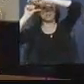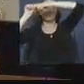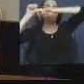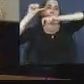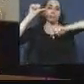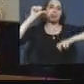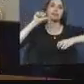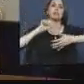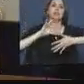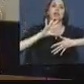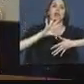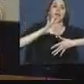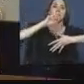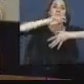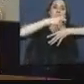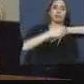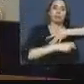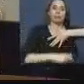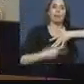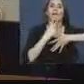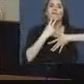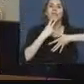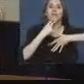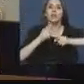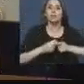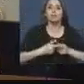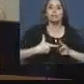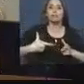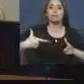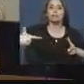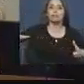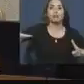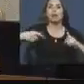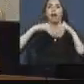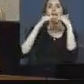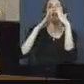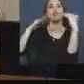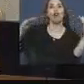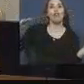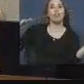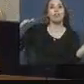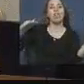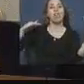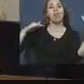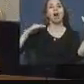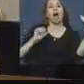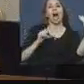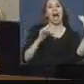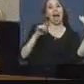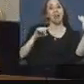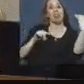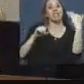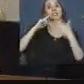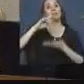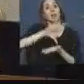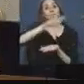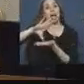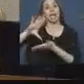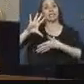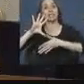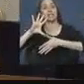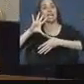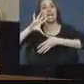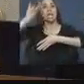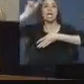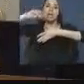zona de la cordillera de los Andes, de tal manera que hay, digamos, un movimiento ancestral que le fue dando